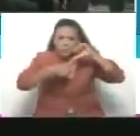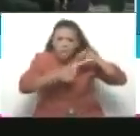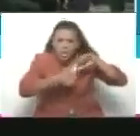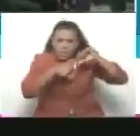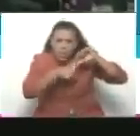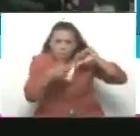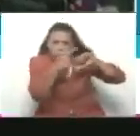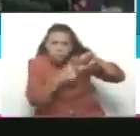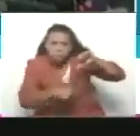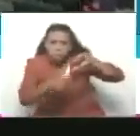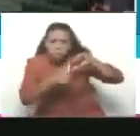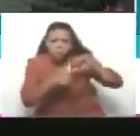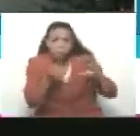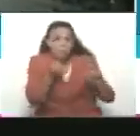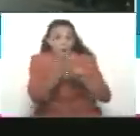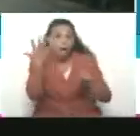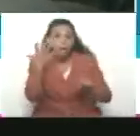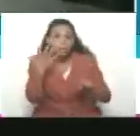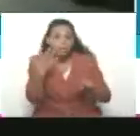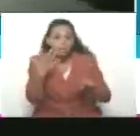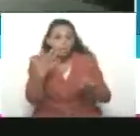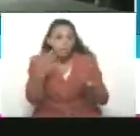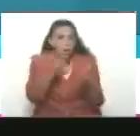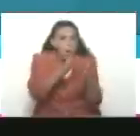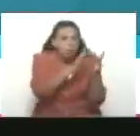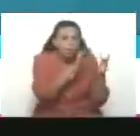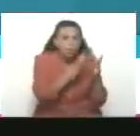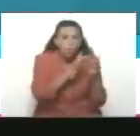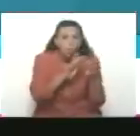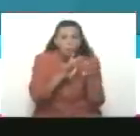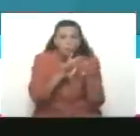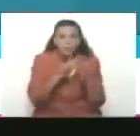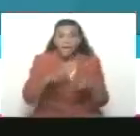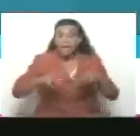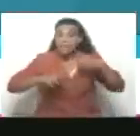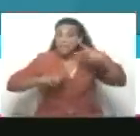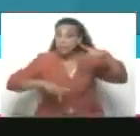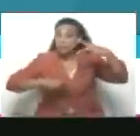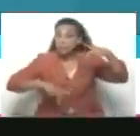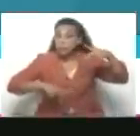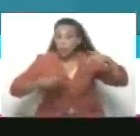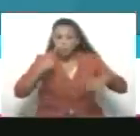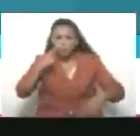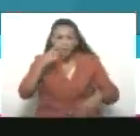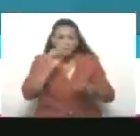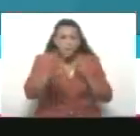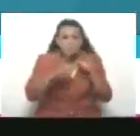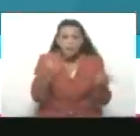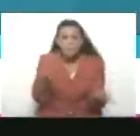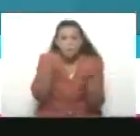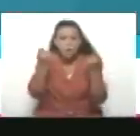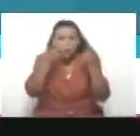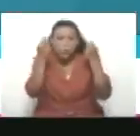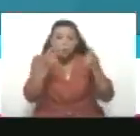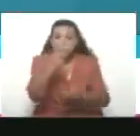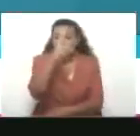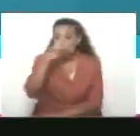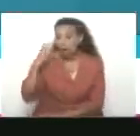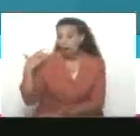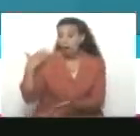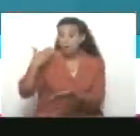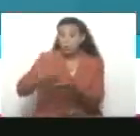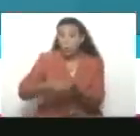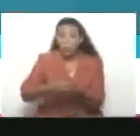está con un impacto tremendo en redes sociales fundamentalmente en tiktok promoviendo Desde hace dos años